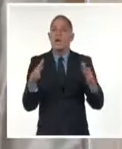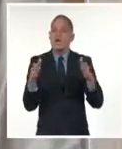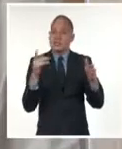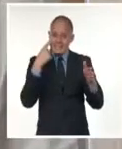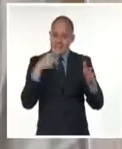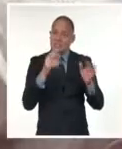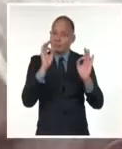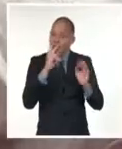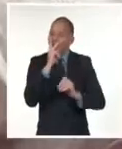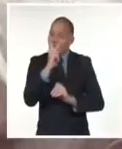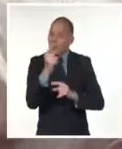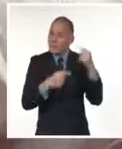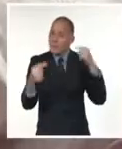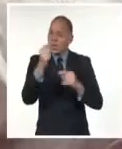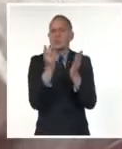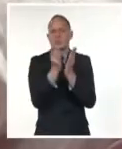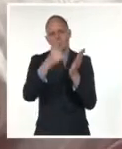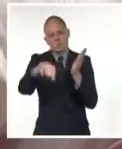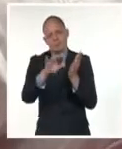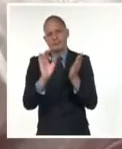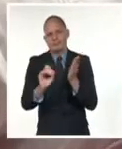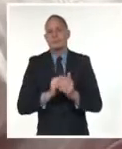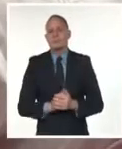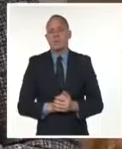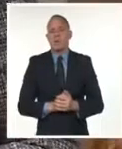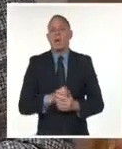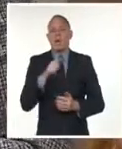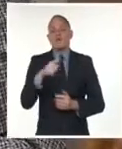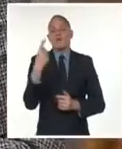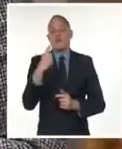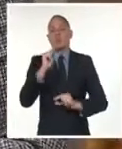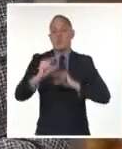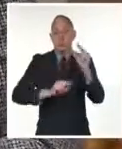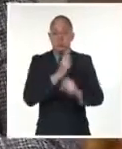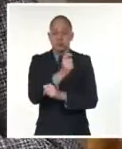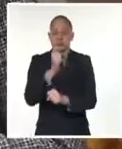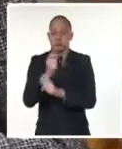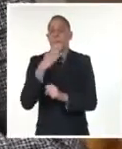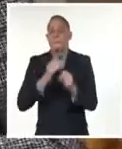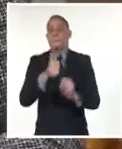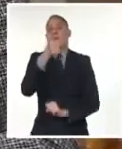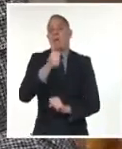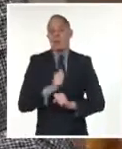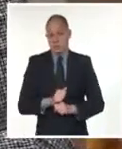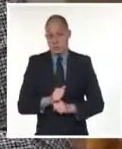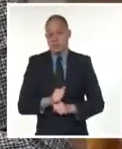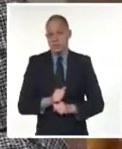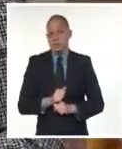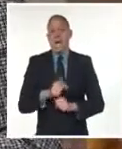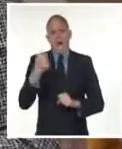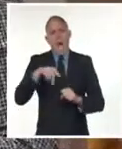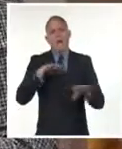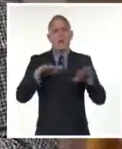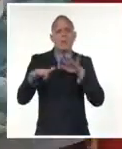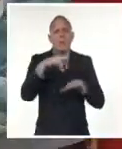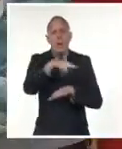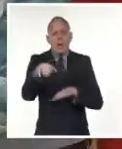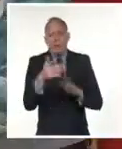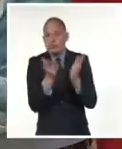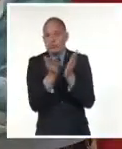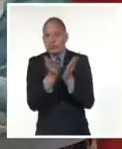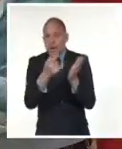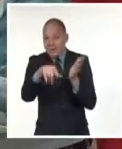de un proceso que demanda el perfeccionamiento de la enseñanza en la formación de pregrado, en la preparación integral de los estudiantes